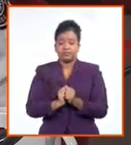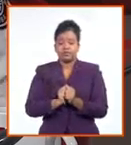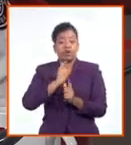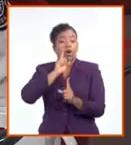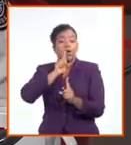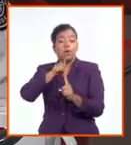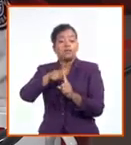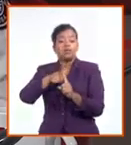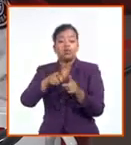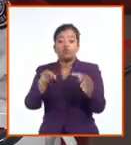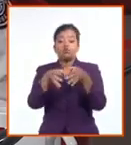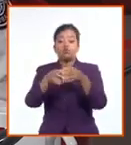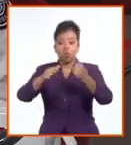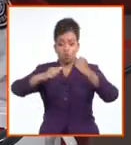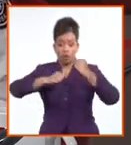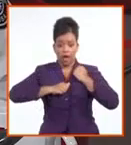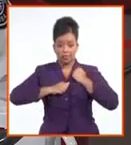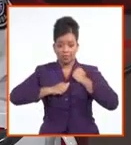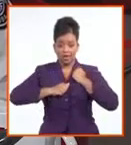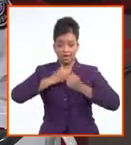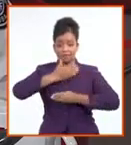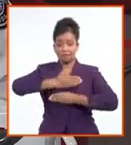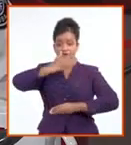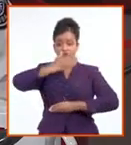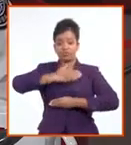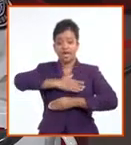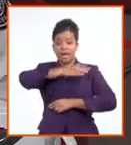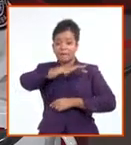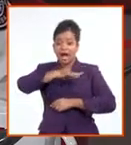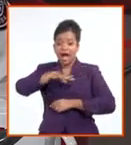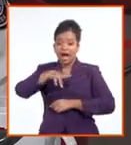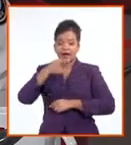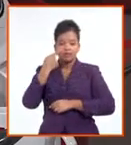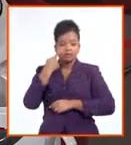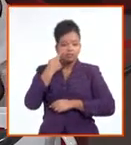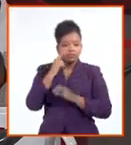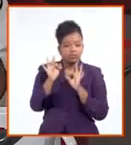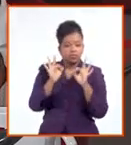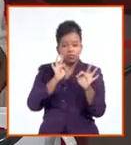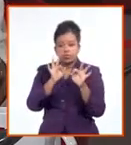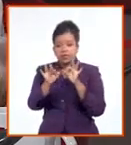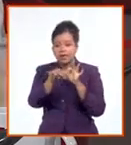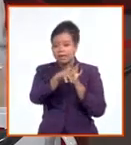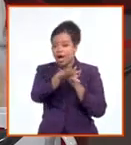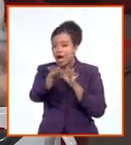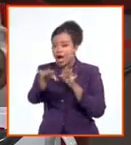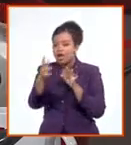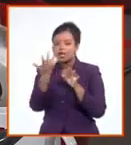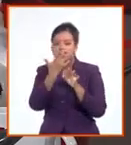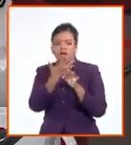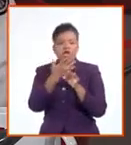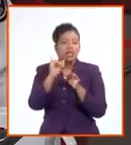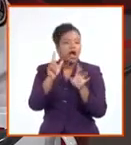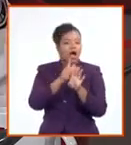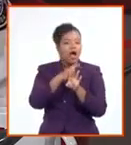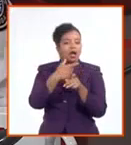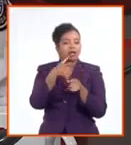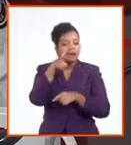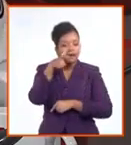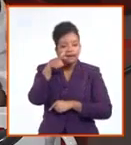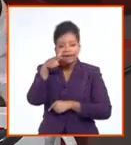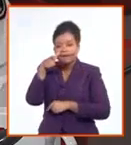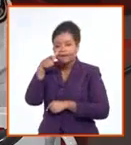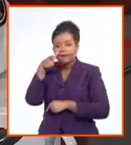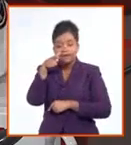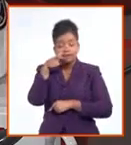tropas guardafronteras es proteger la vida humana en el mar. Y bueno, se puso de manifiesto, como el otro hecho que de rescate